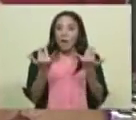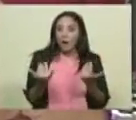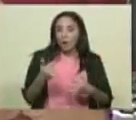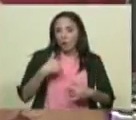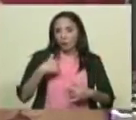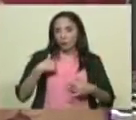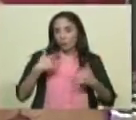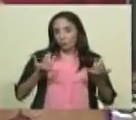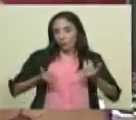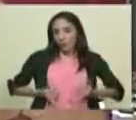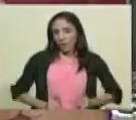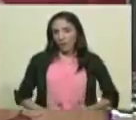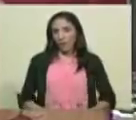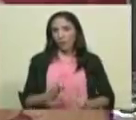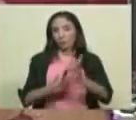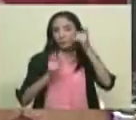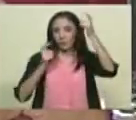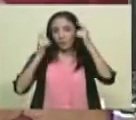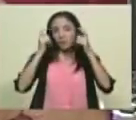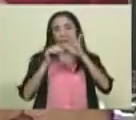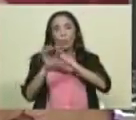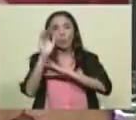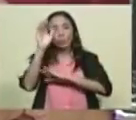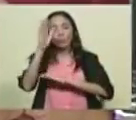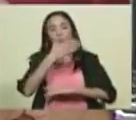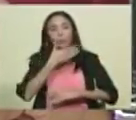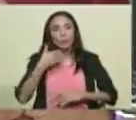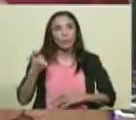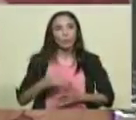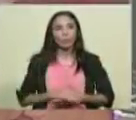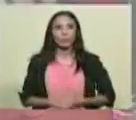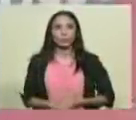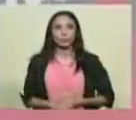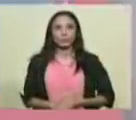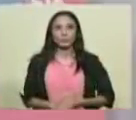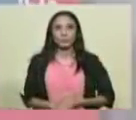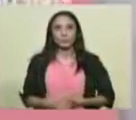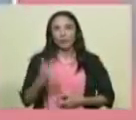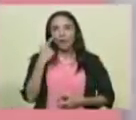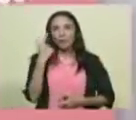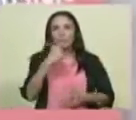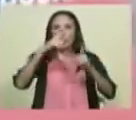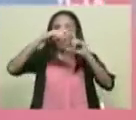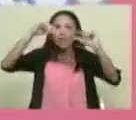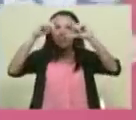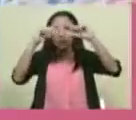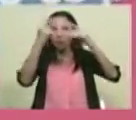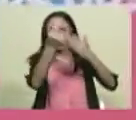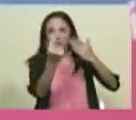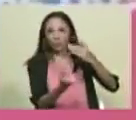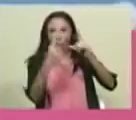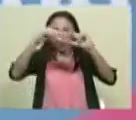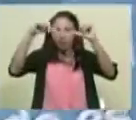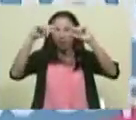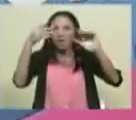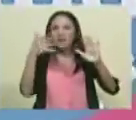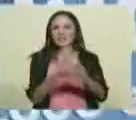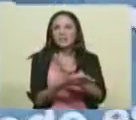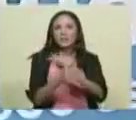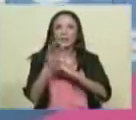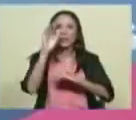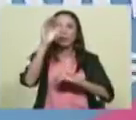Nicolás Maduro Moro, hacia el futuro. Ahí está la estrella del futuro. Juntos todo es posible. Aquí